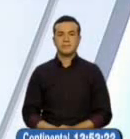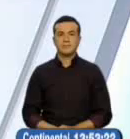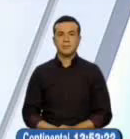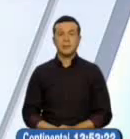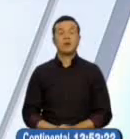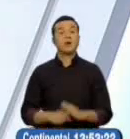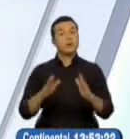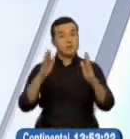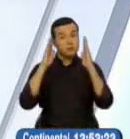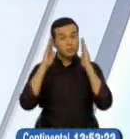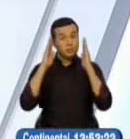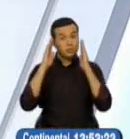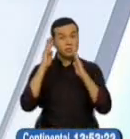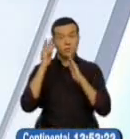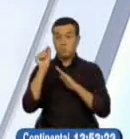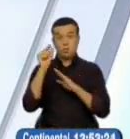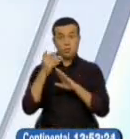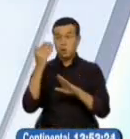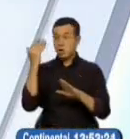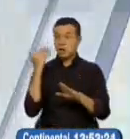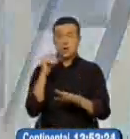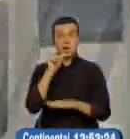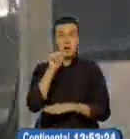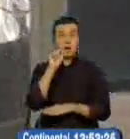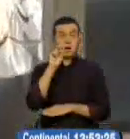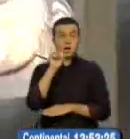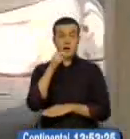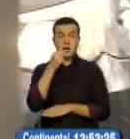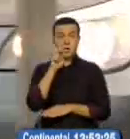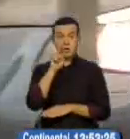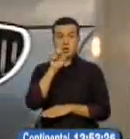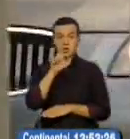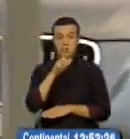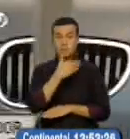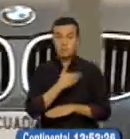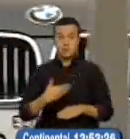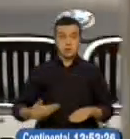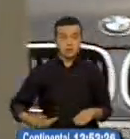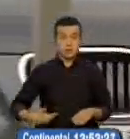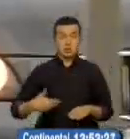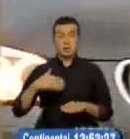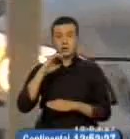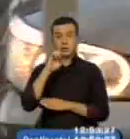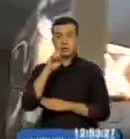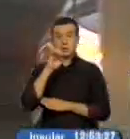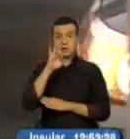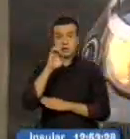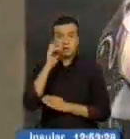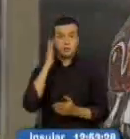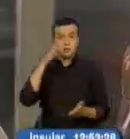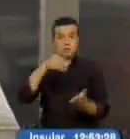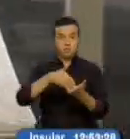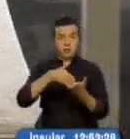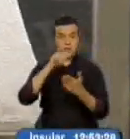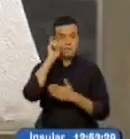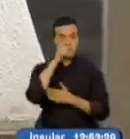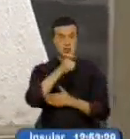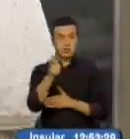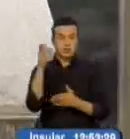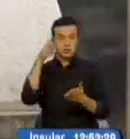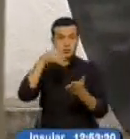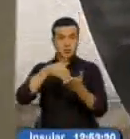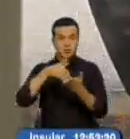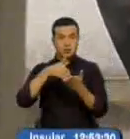Y mucha atención, hace pocos minutos Ángel Polibio Córdoba, presidente ejecutivo de Sedatos, se presentó ante la Fiscalía